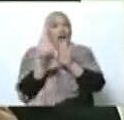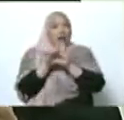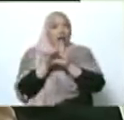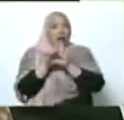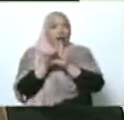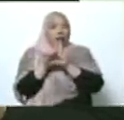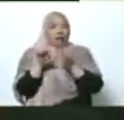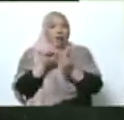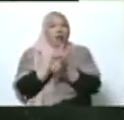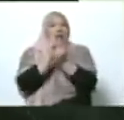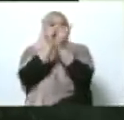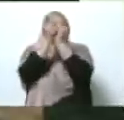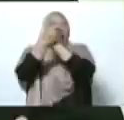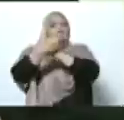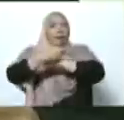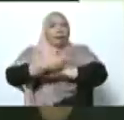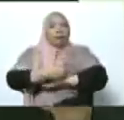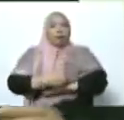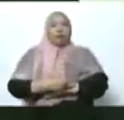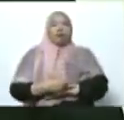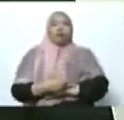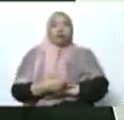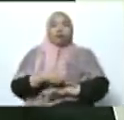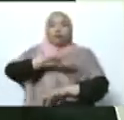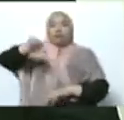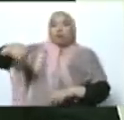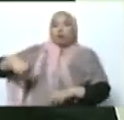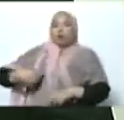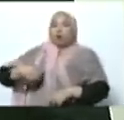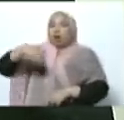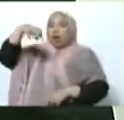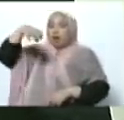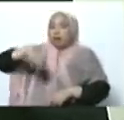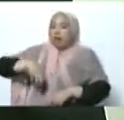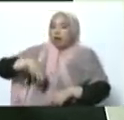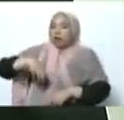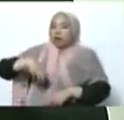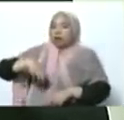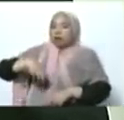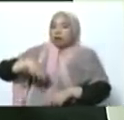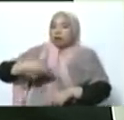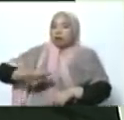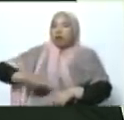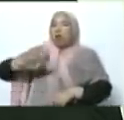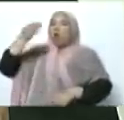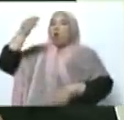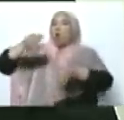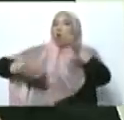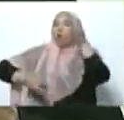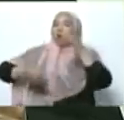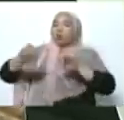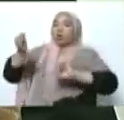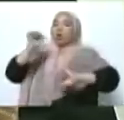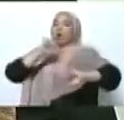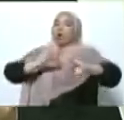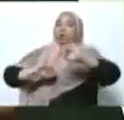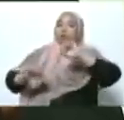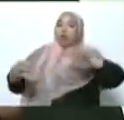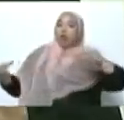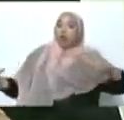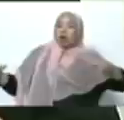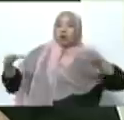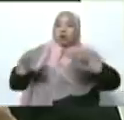conjuntamente con la reinstitucionalización de los otros poderes del Estado, de una vez por todas se haga justicia contra aquellos sectores que